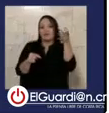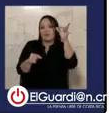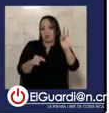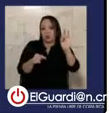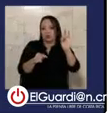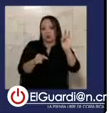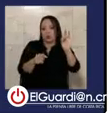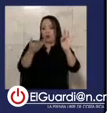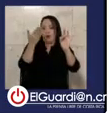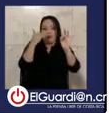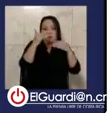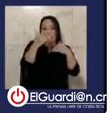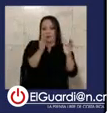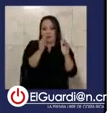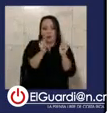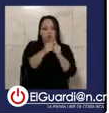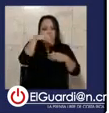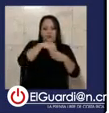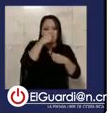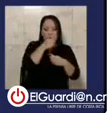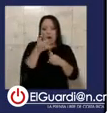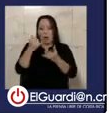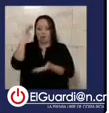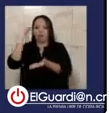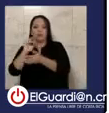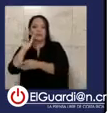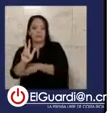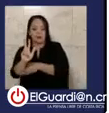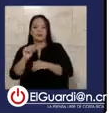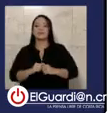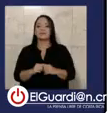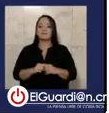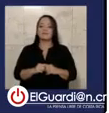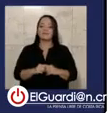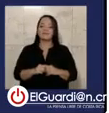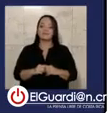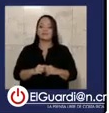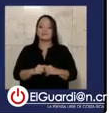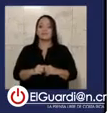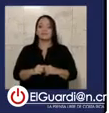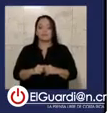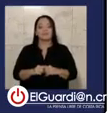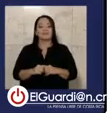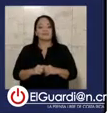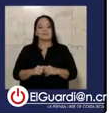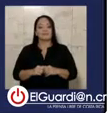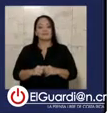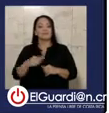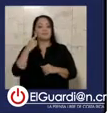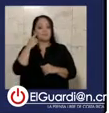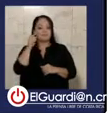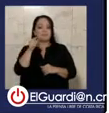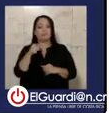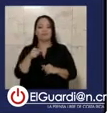contenedores versus 3 y sobre todo la cantidad que vamos a demostrar. Son casi, en la próxima filmina